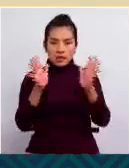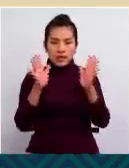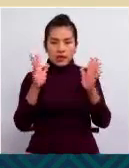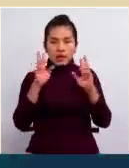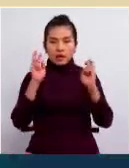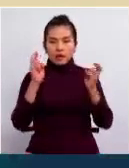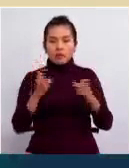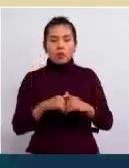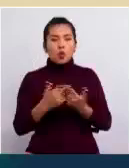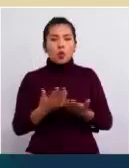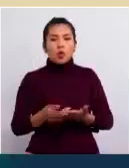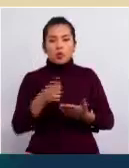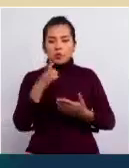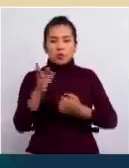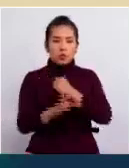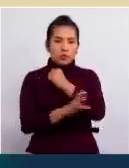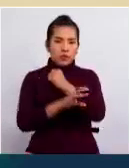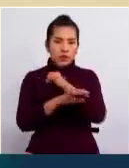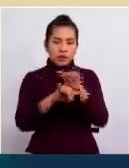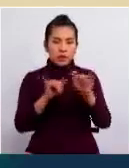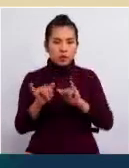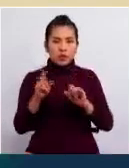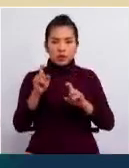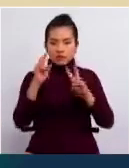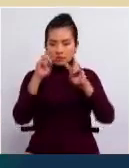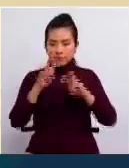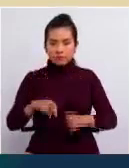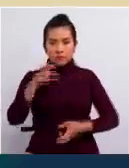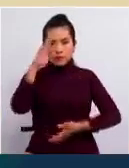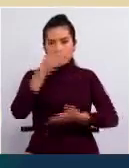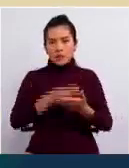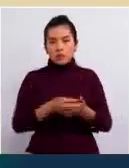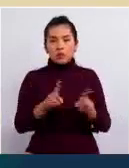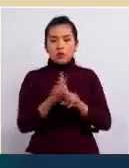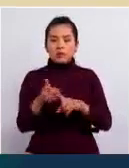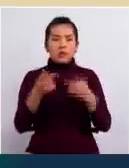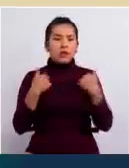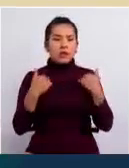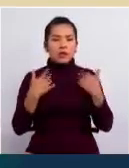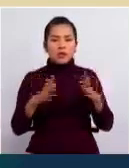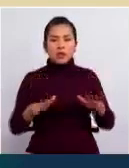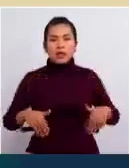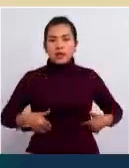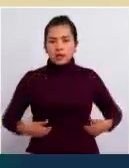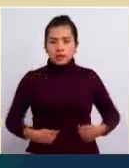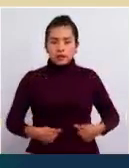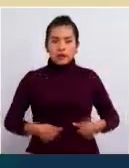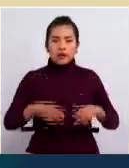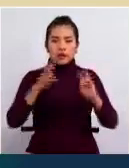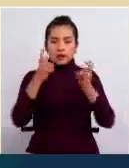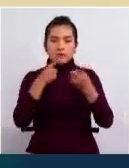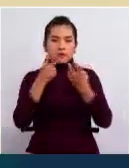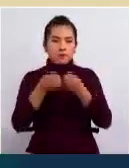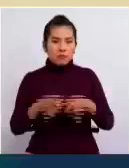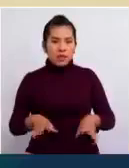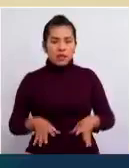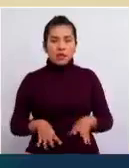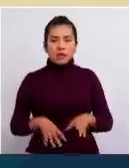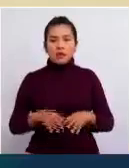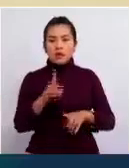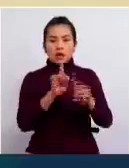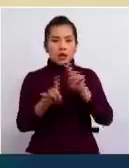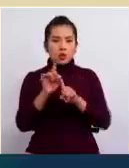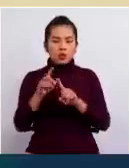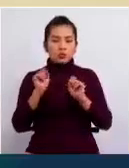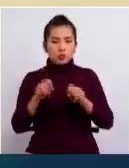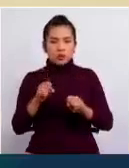y márgenes operativos positivos, y las que tenían pérdidas están tendiendo a generar estos